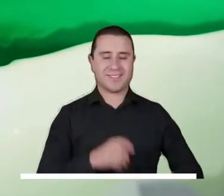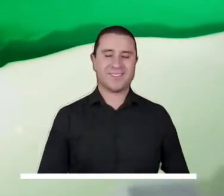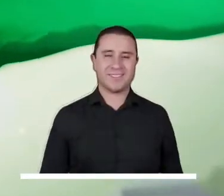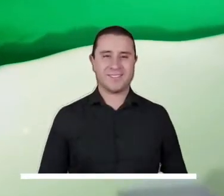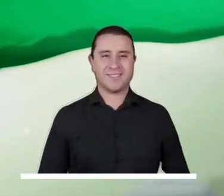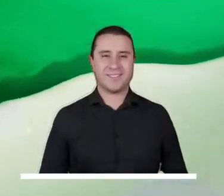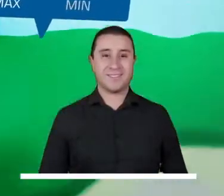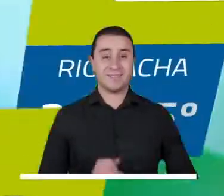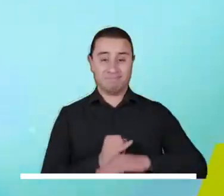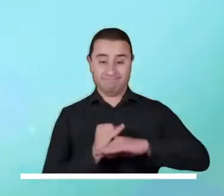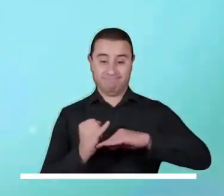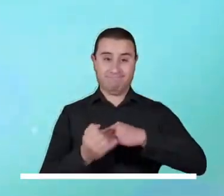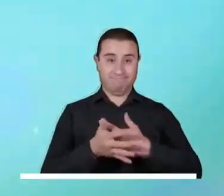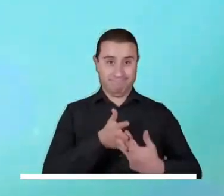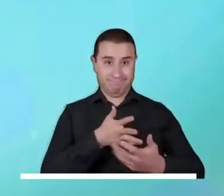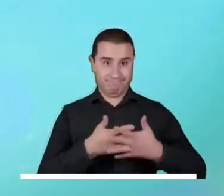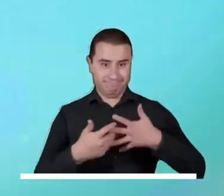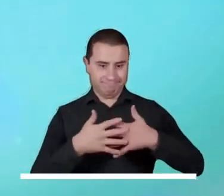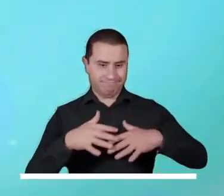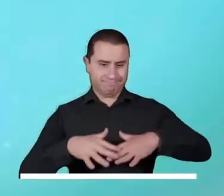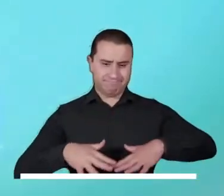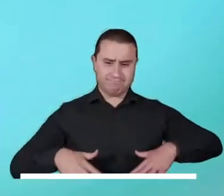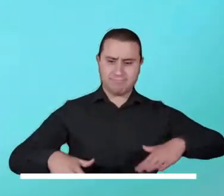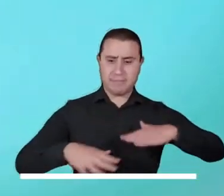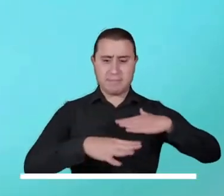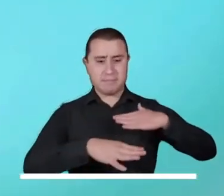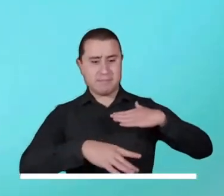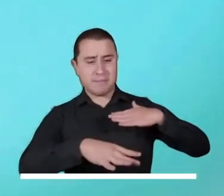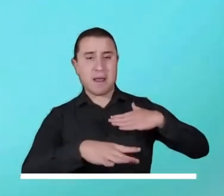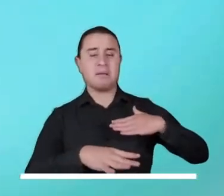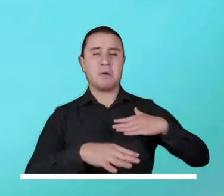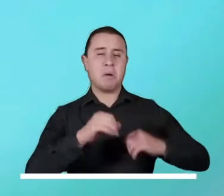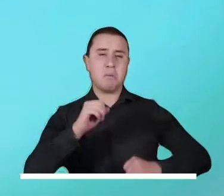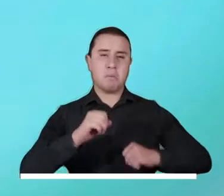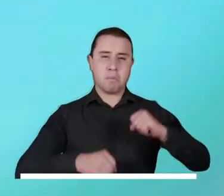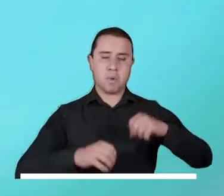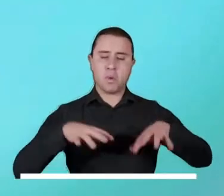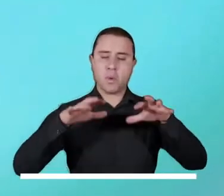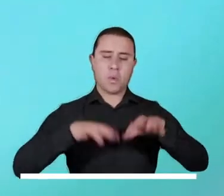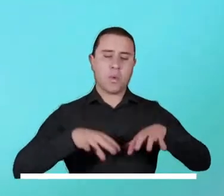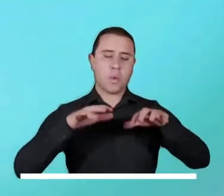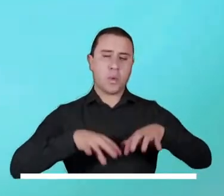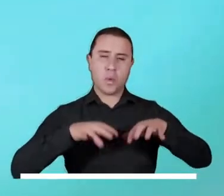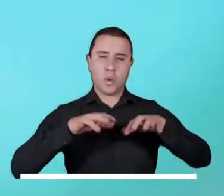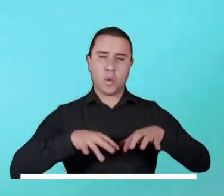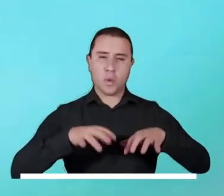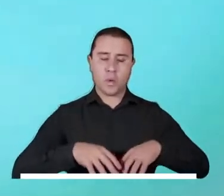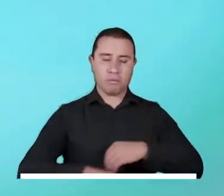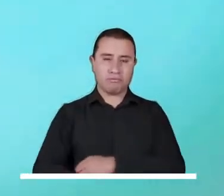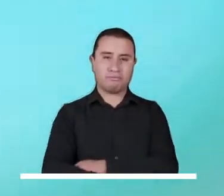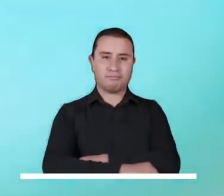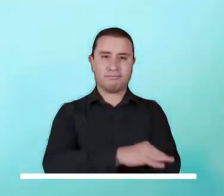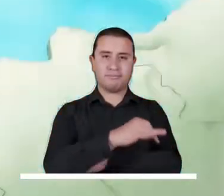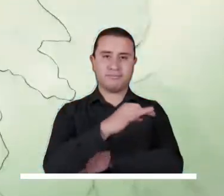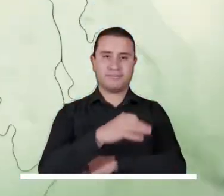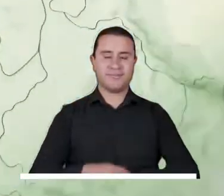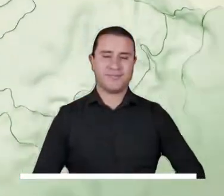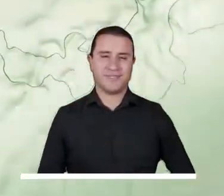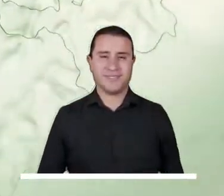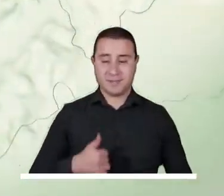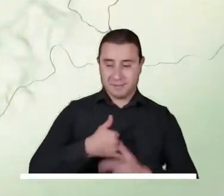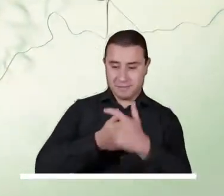seco. En el norte del área marítima del archipiélago podrían presentarse lloviznas intermitentes durante las primeras horas del